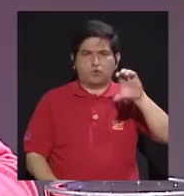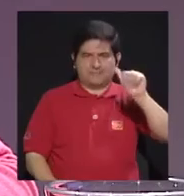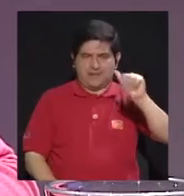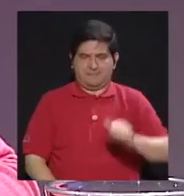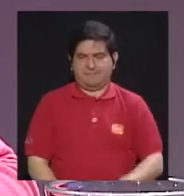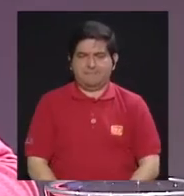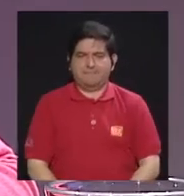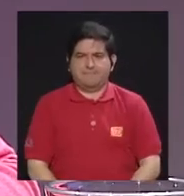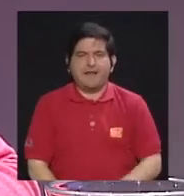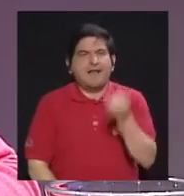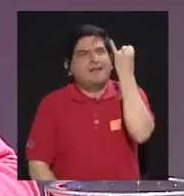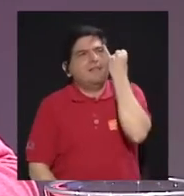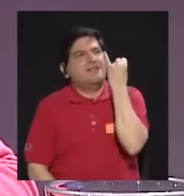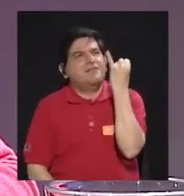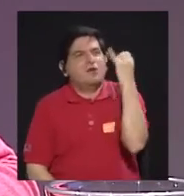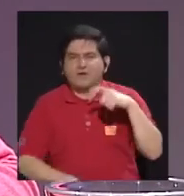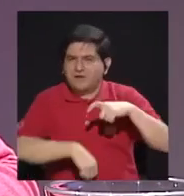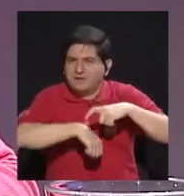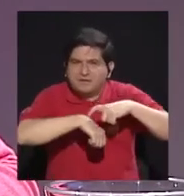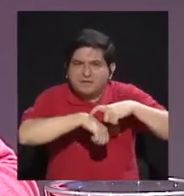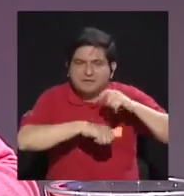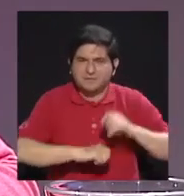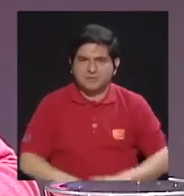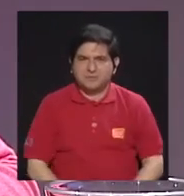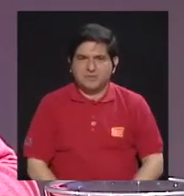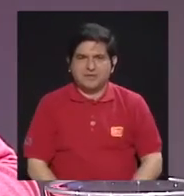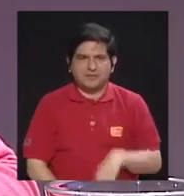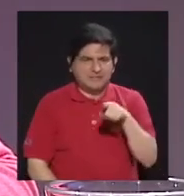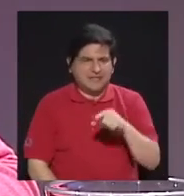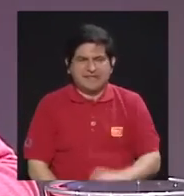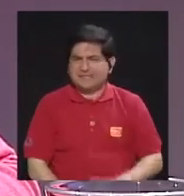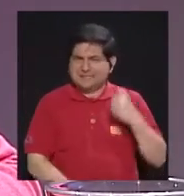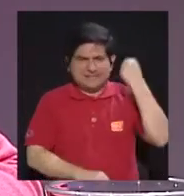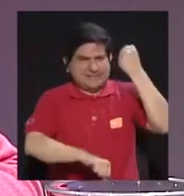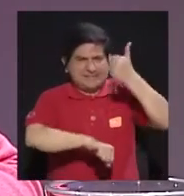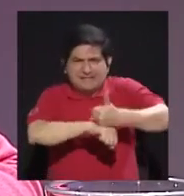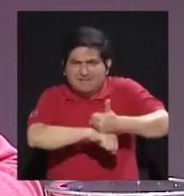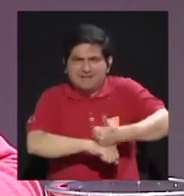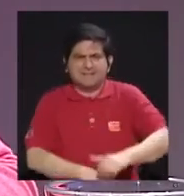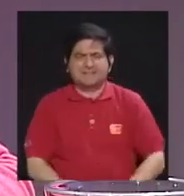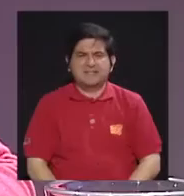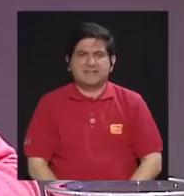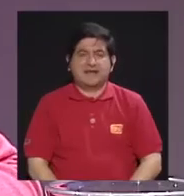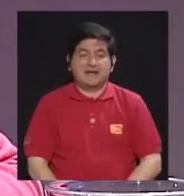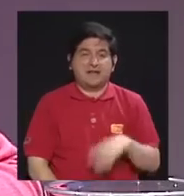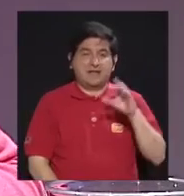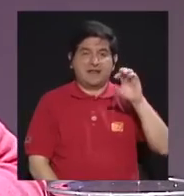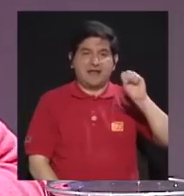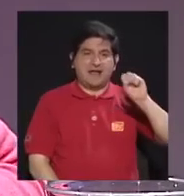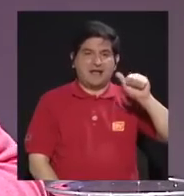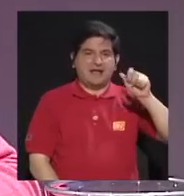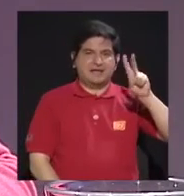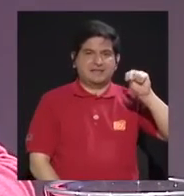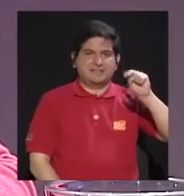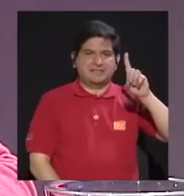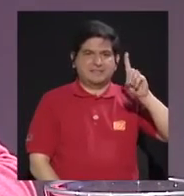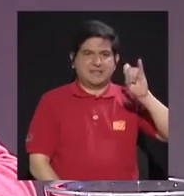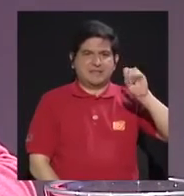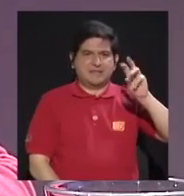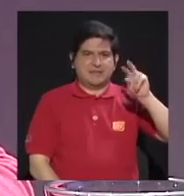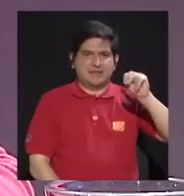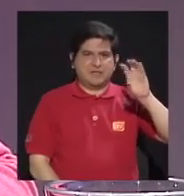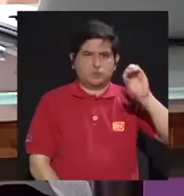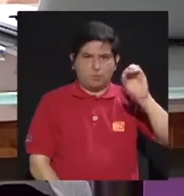con una ideología muy marcada, sandinismo, que ni siquiera estudié lo que era,